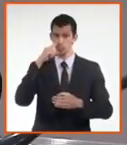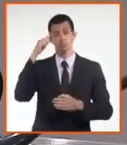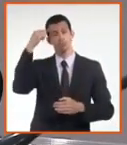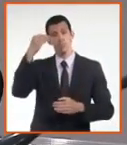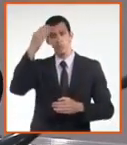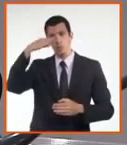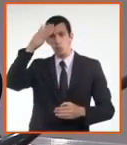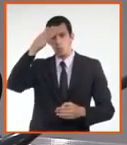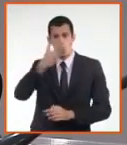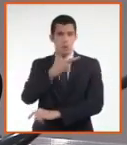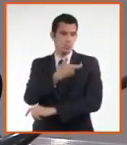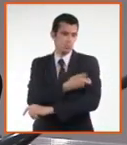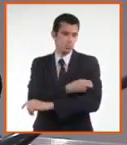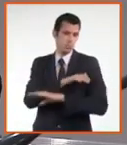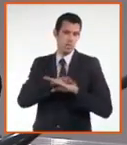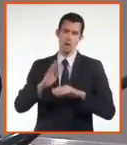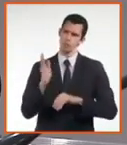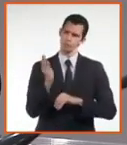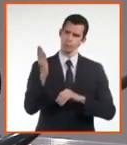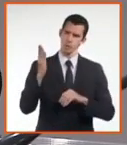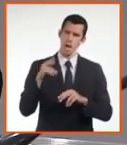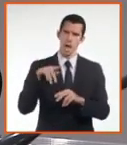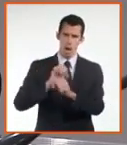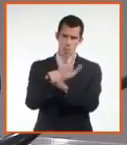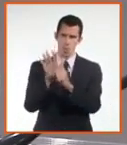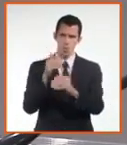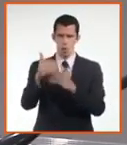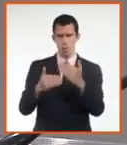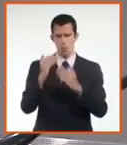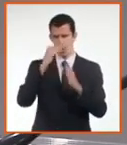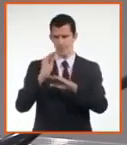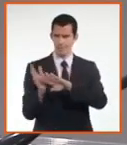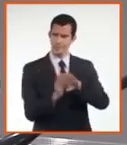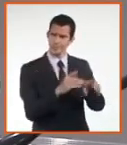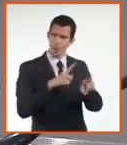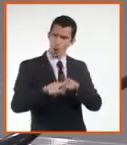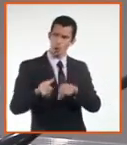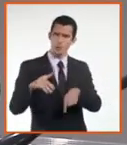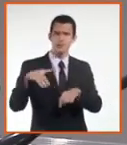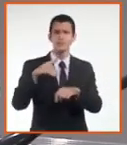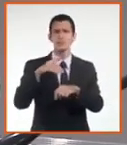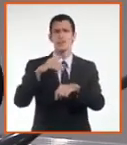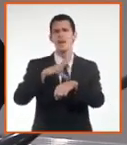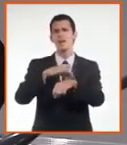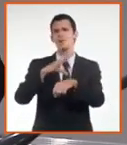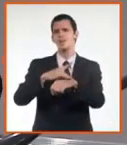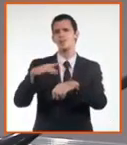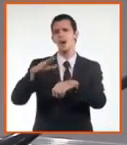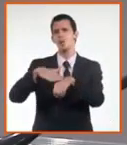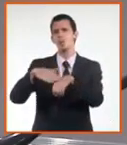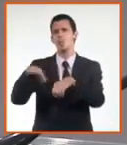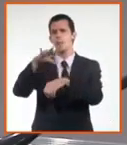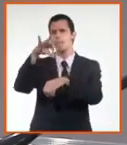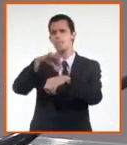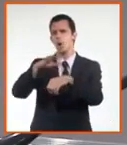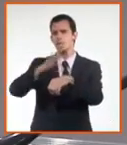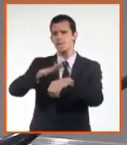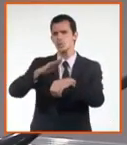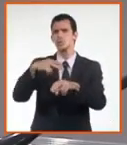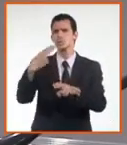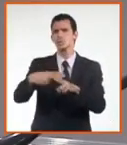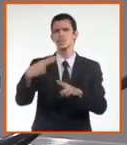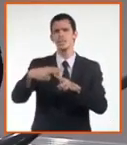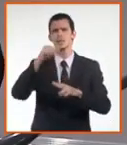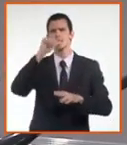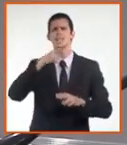en el tema de dengue por ejemplo también mostrará trabajo mucho tiempo trabajando en grava con el dengue más de 10 años no muy compleja hoy